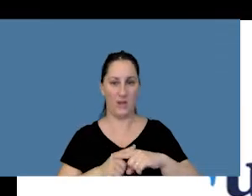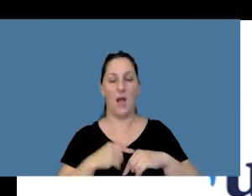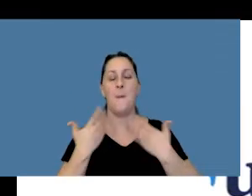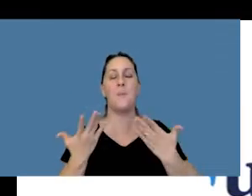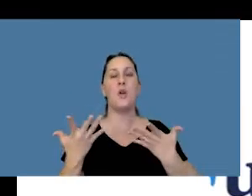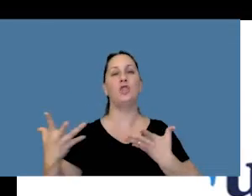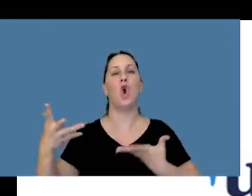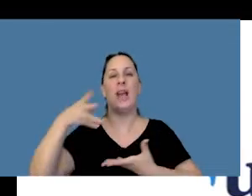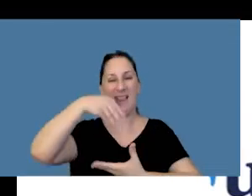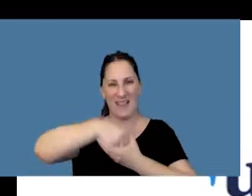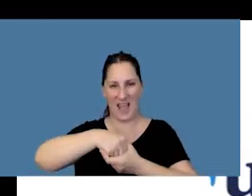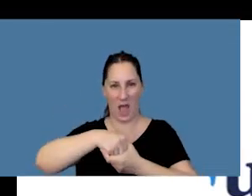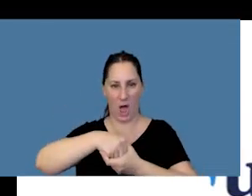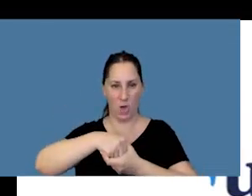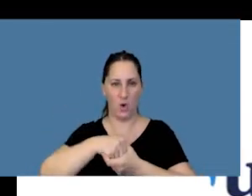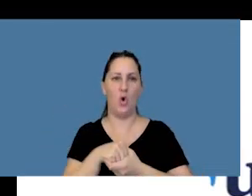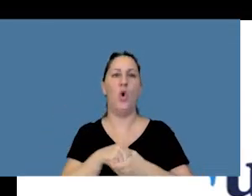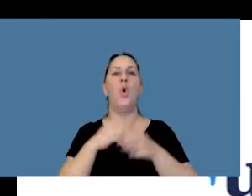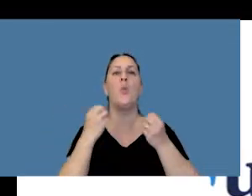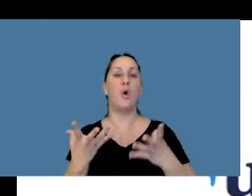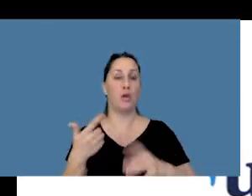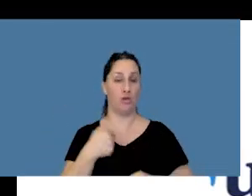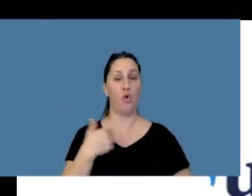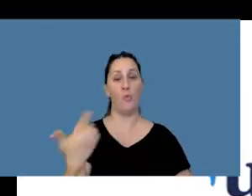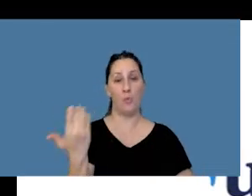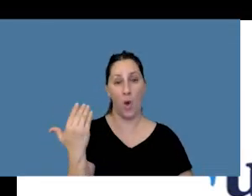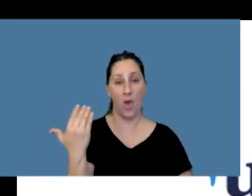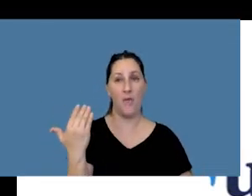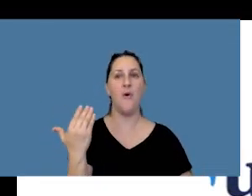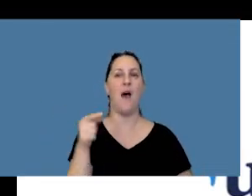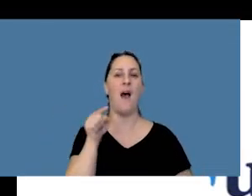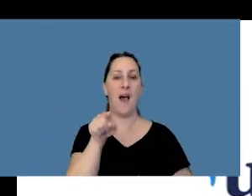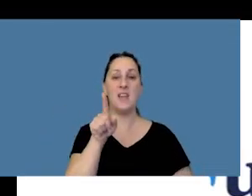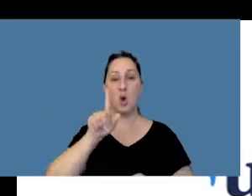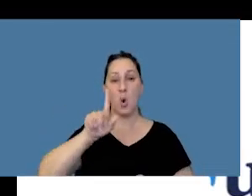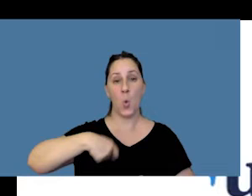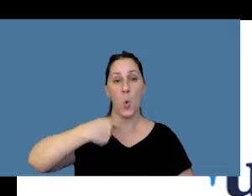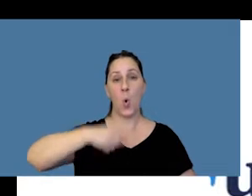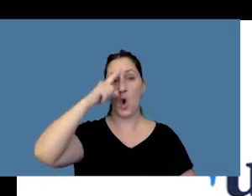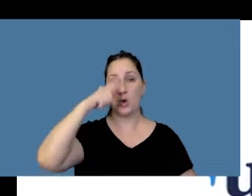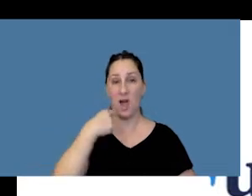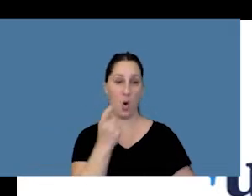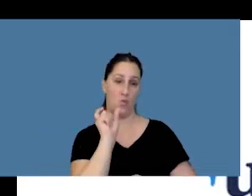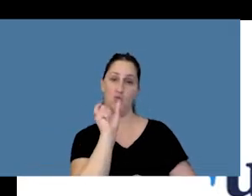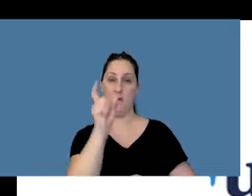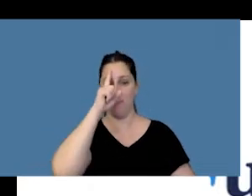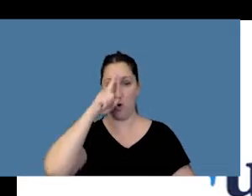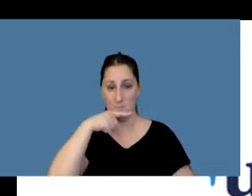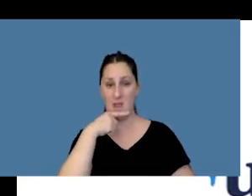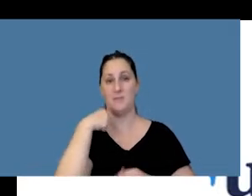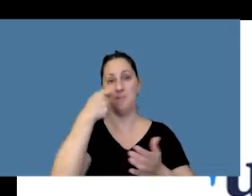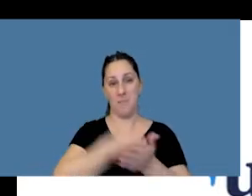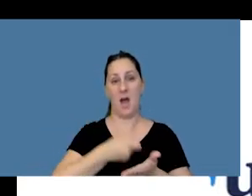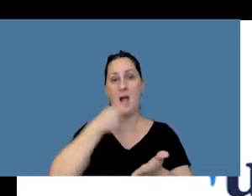integrado también, porque voy a tener la posibilidad de, en esa cuota única e indivisible que se paga mensualmente por